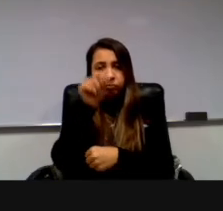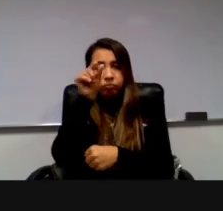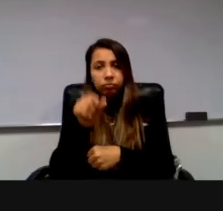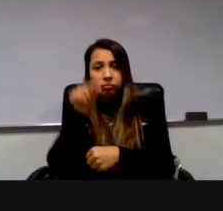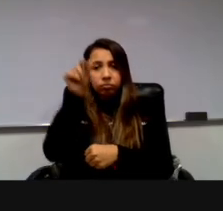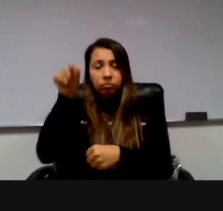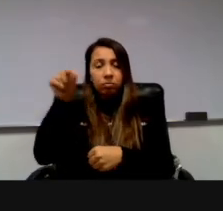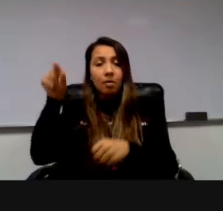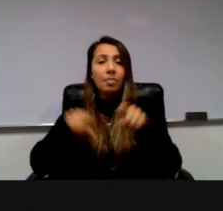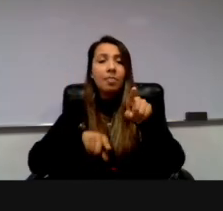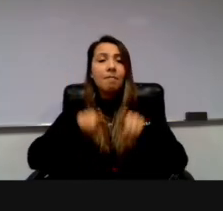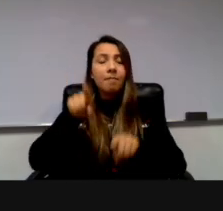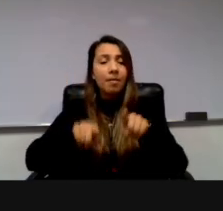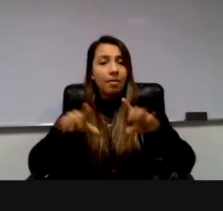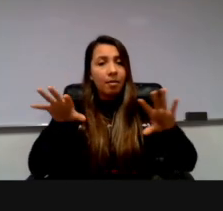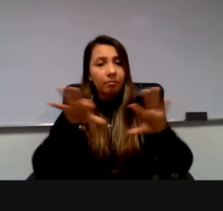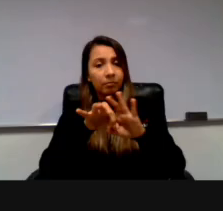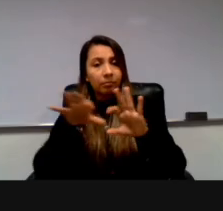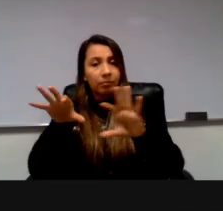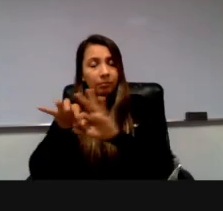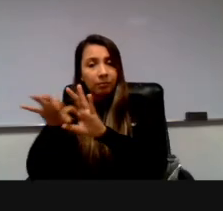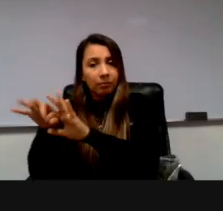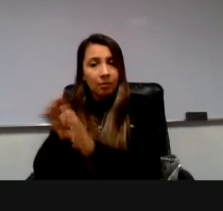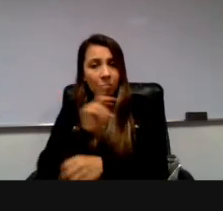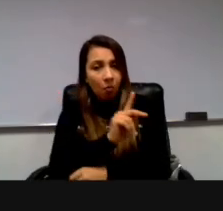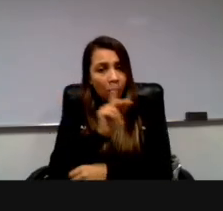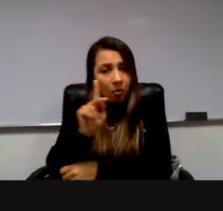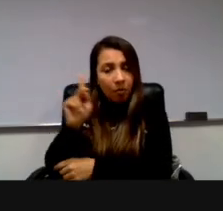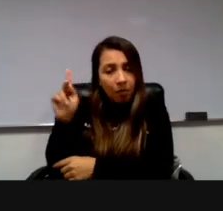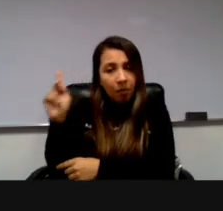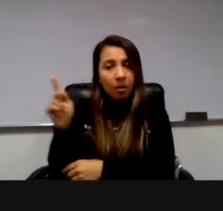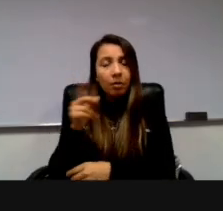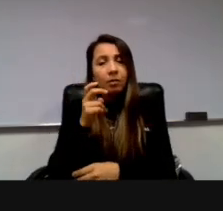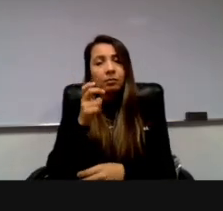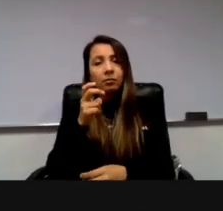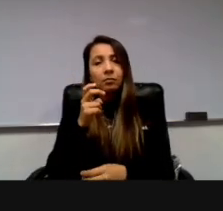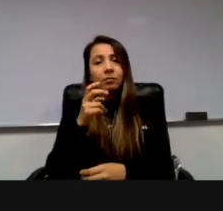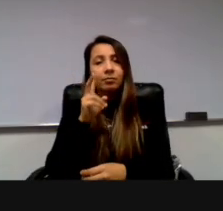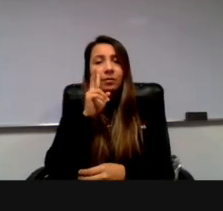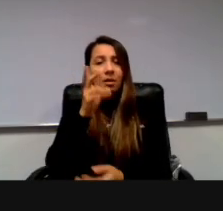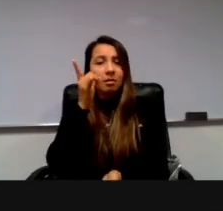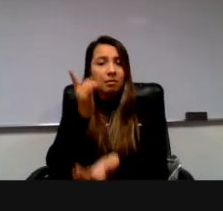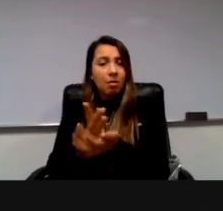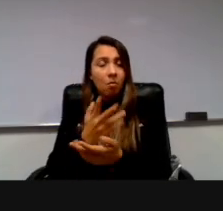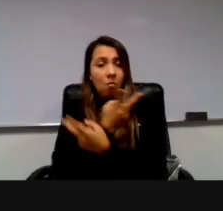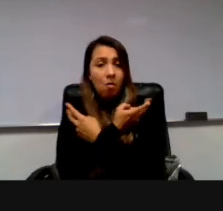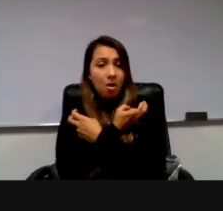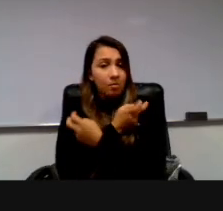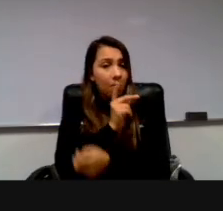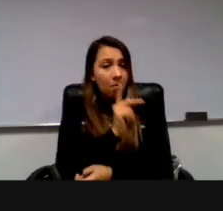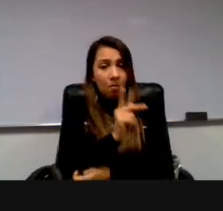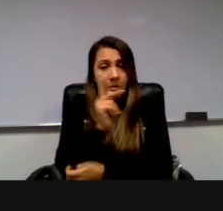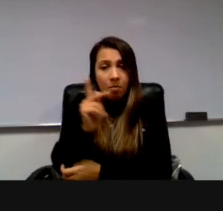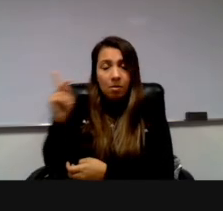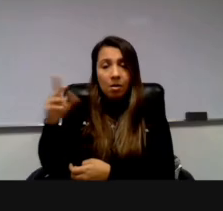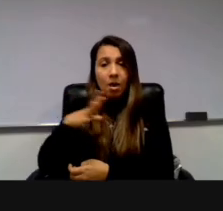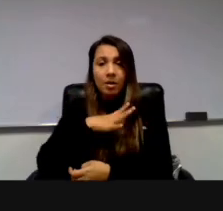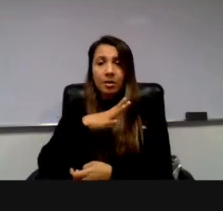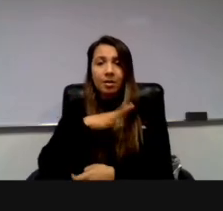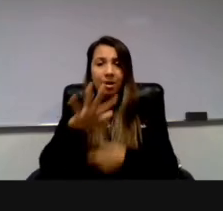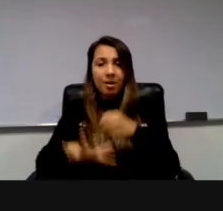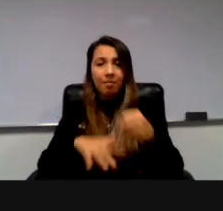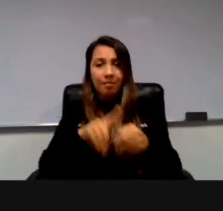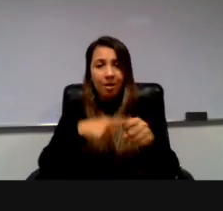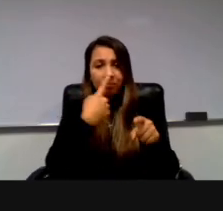acuerdo a su homología, ¿no? Entonces, podemos reconocer los mismos huesos en los distintos